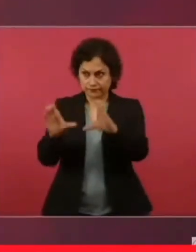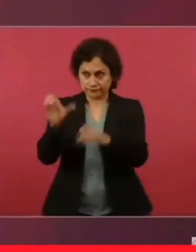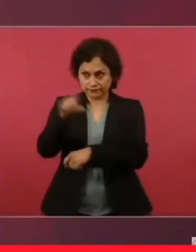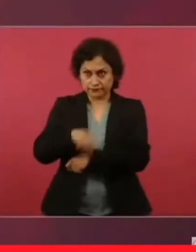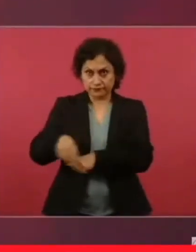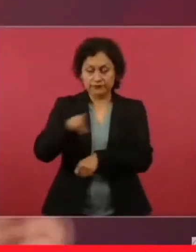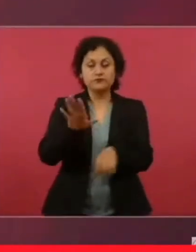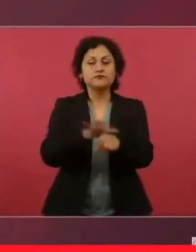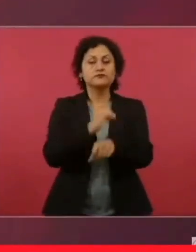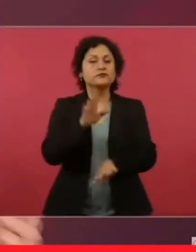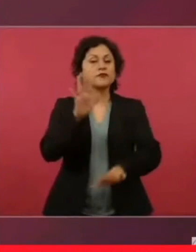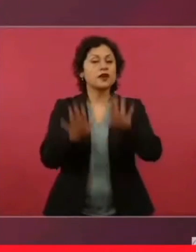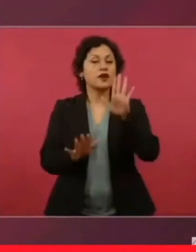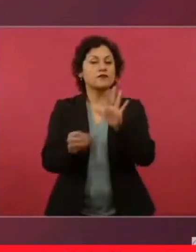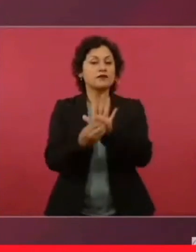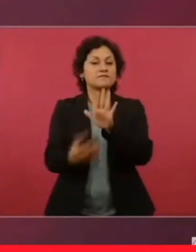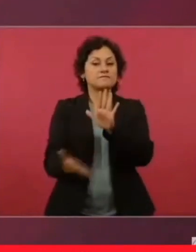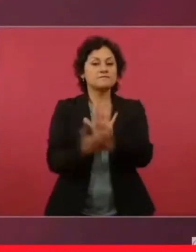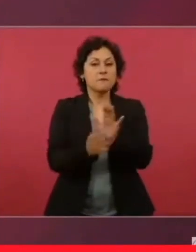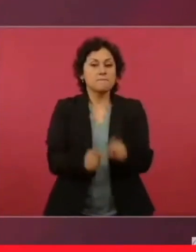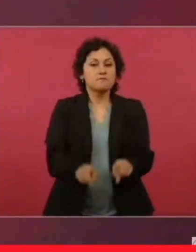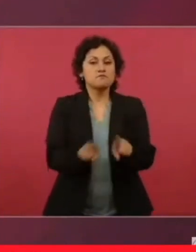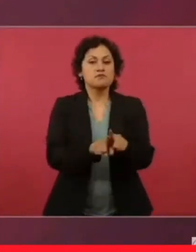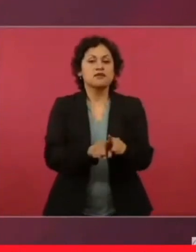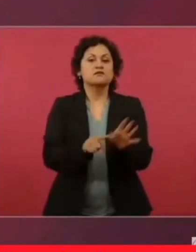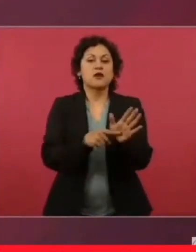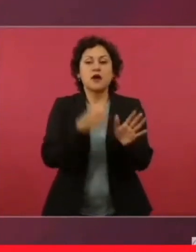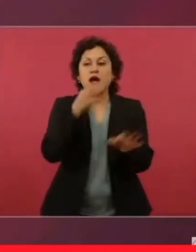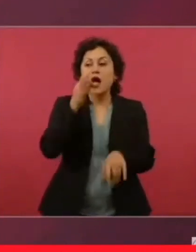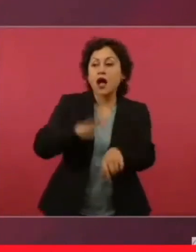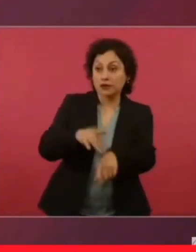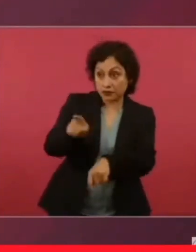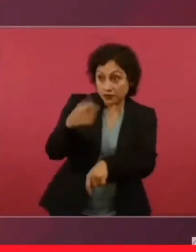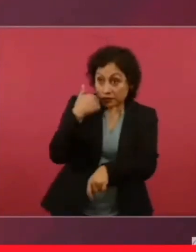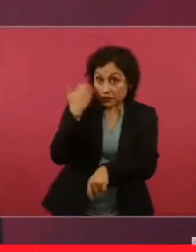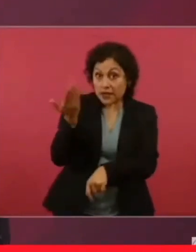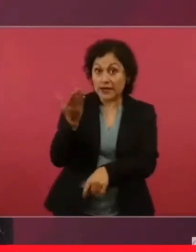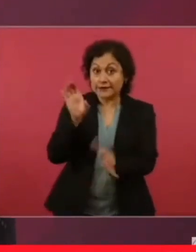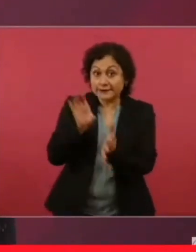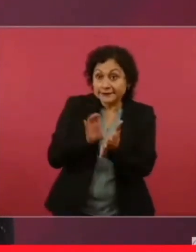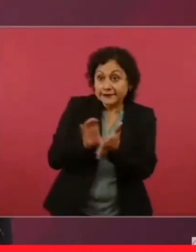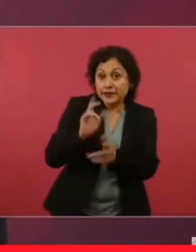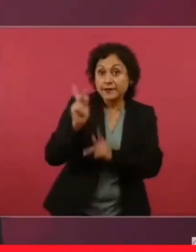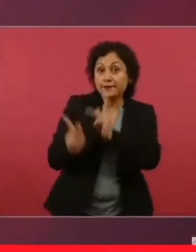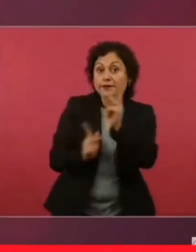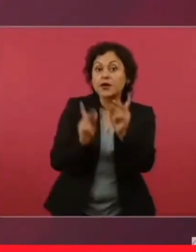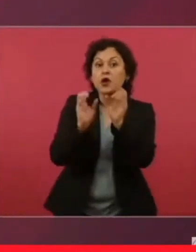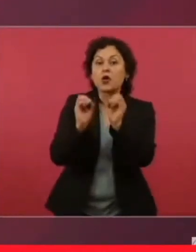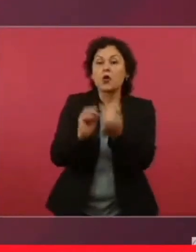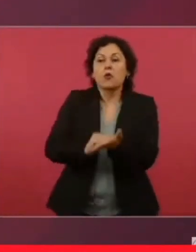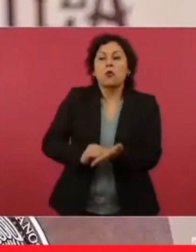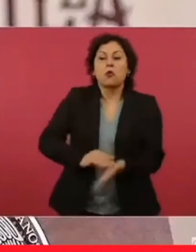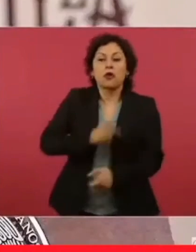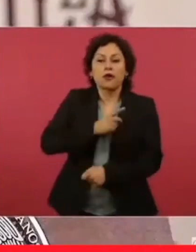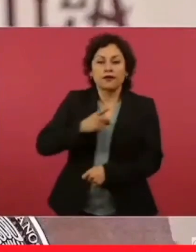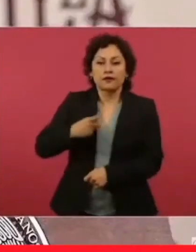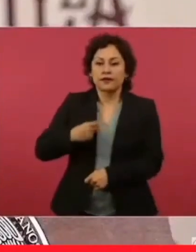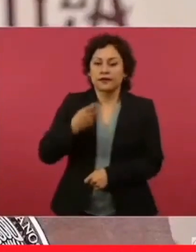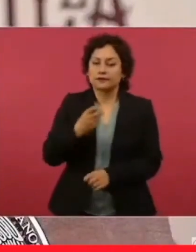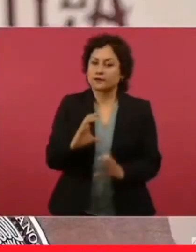un crédito o para condonar deudas esto es falso lo que los medios publicaron